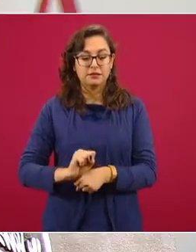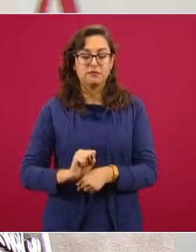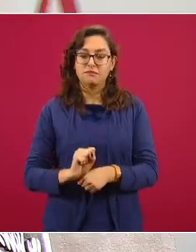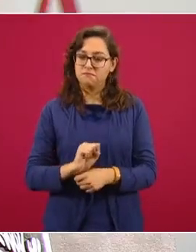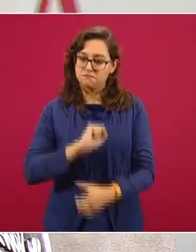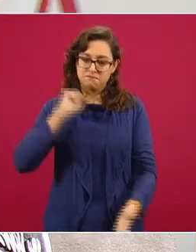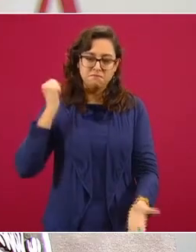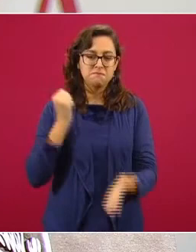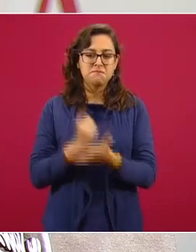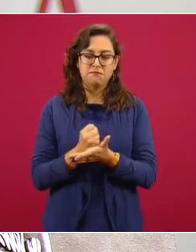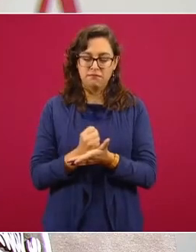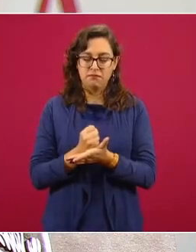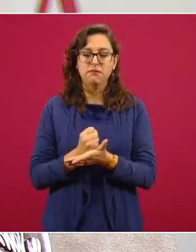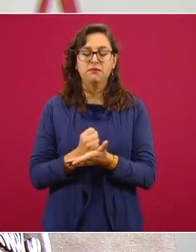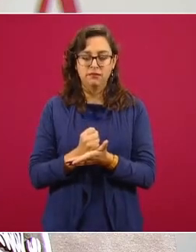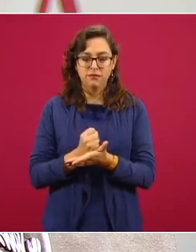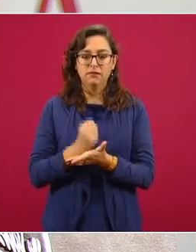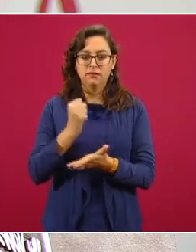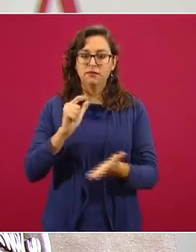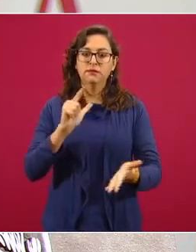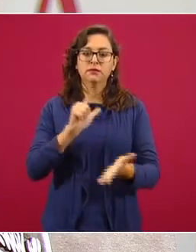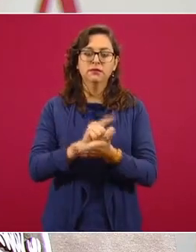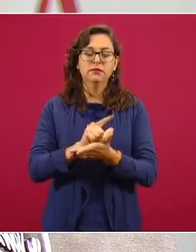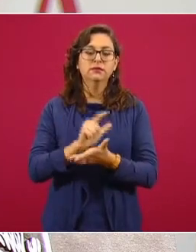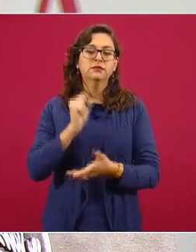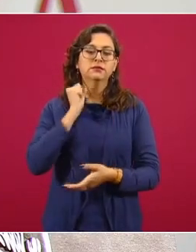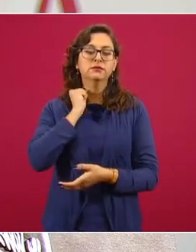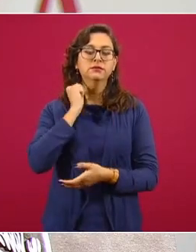se apruebe la ley en el Senado